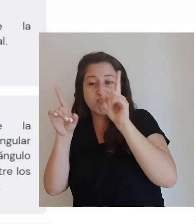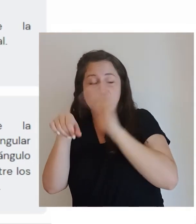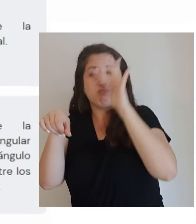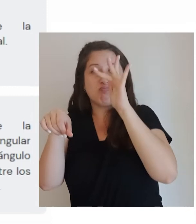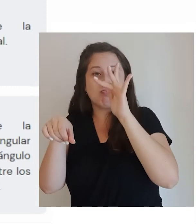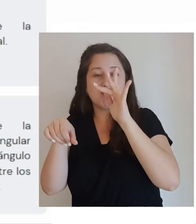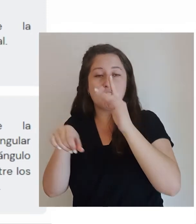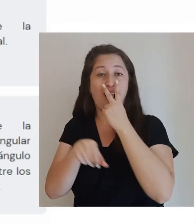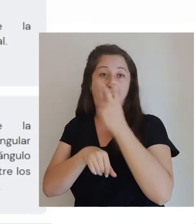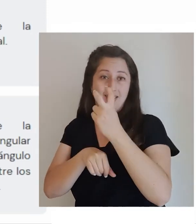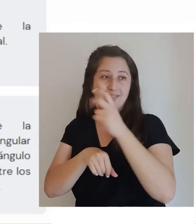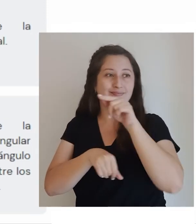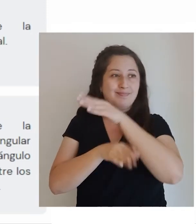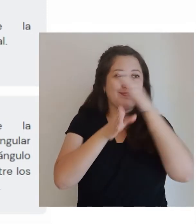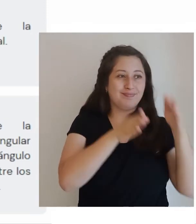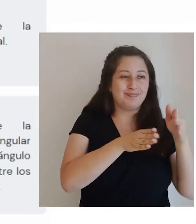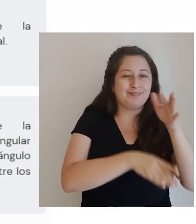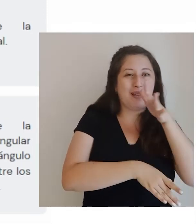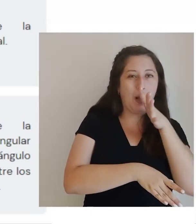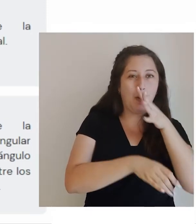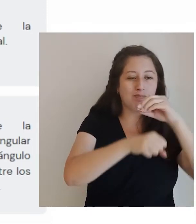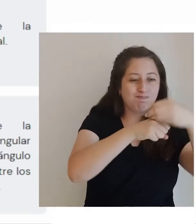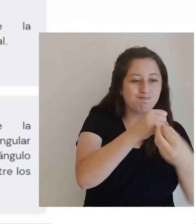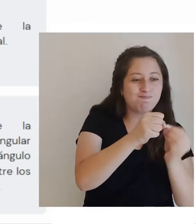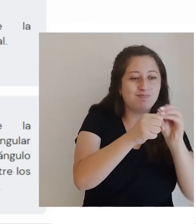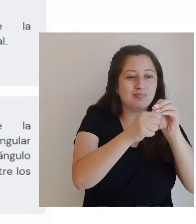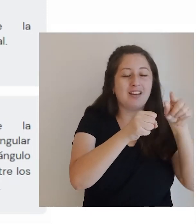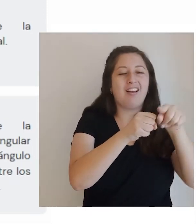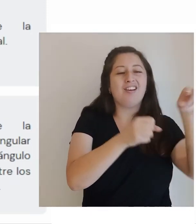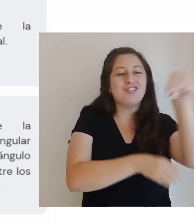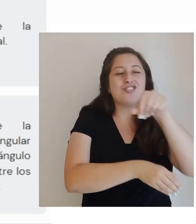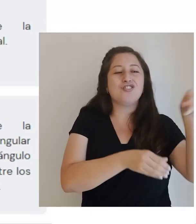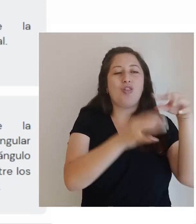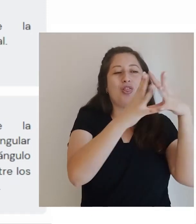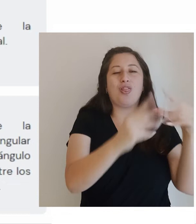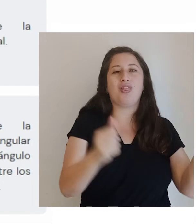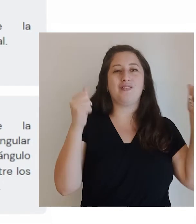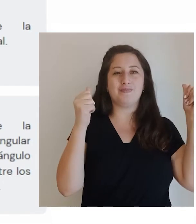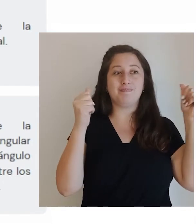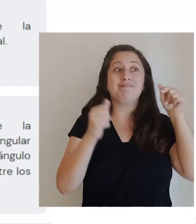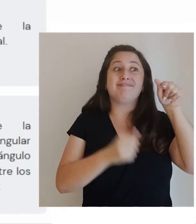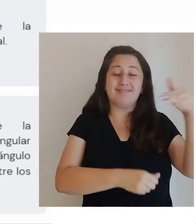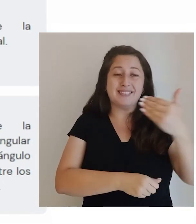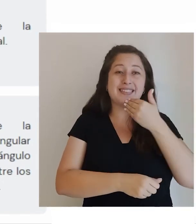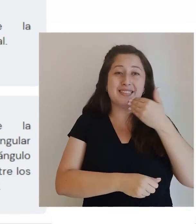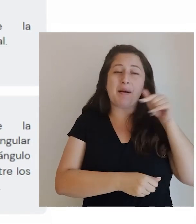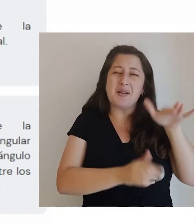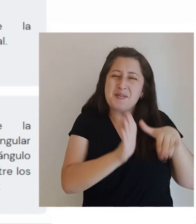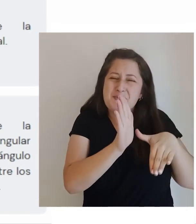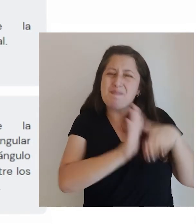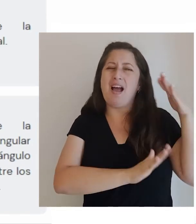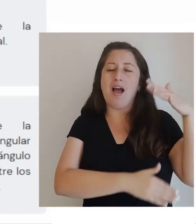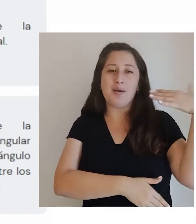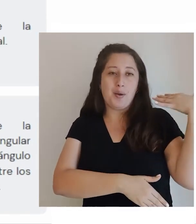combustión, y el agua, el conocido como solvente universal y una de las moléculas